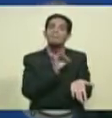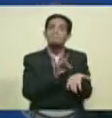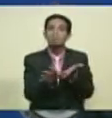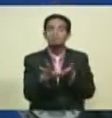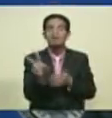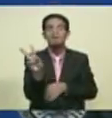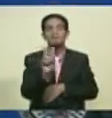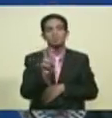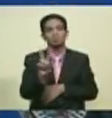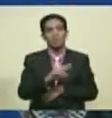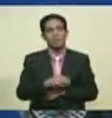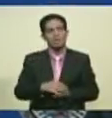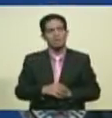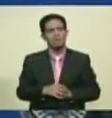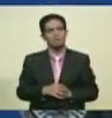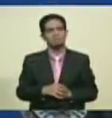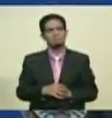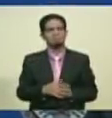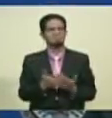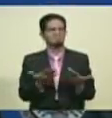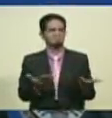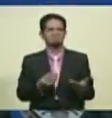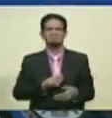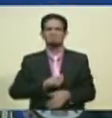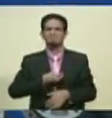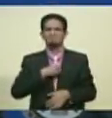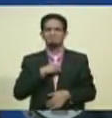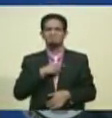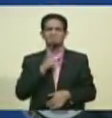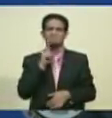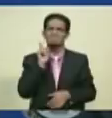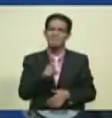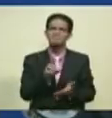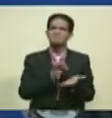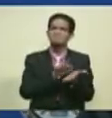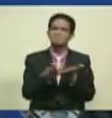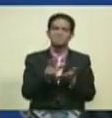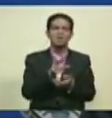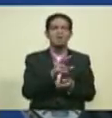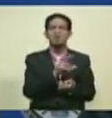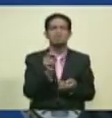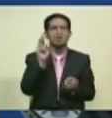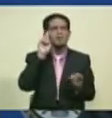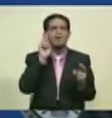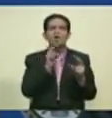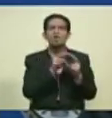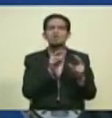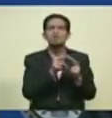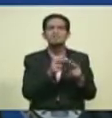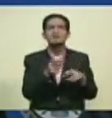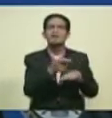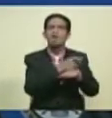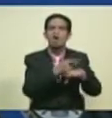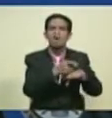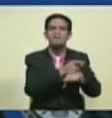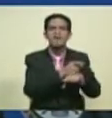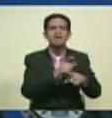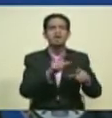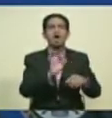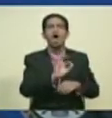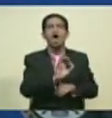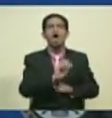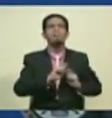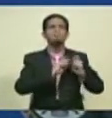para suspender a Venezuela de la Organización de los Estados Americanos, para desconocer las instituciones venezolanas. Y sin embargo,